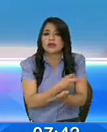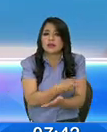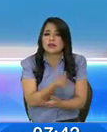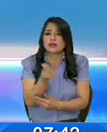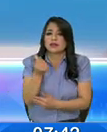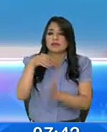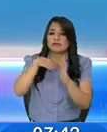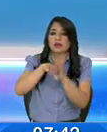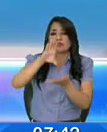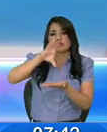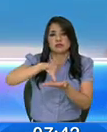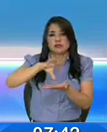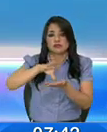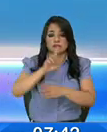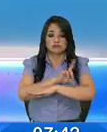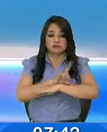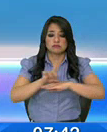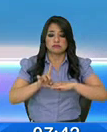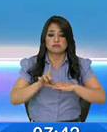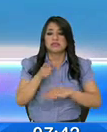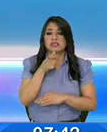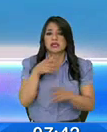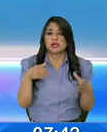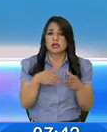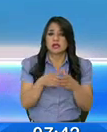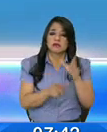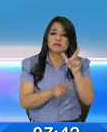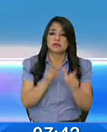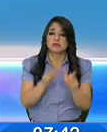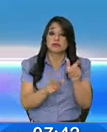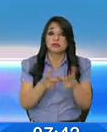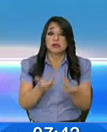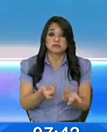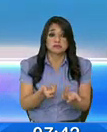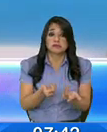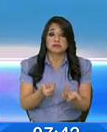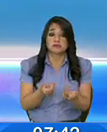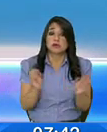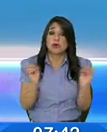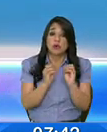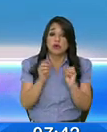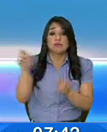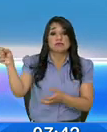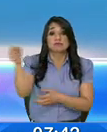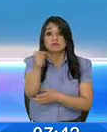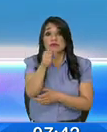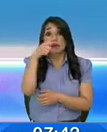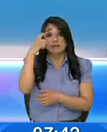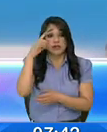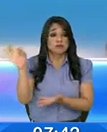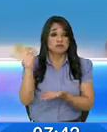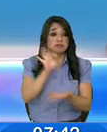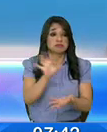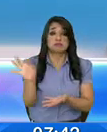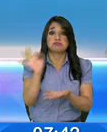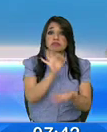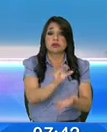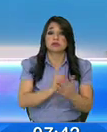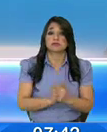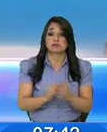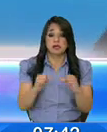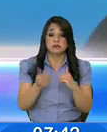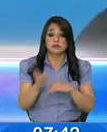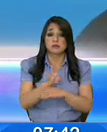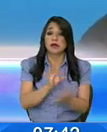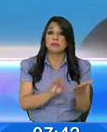directorio se estaría conformando únicamente con personas que o con ternas enviadas desde el ejecutivo y aprobados por la asamblea